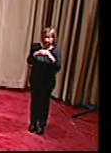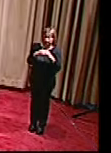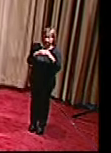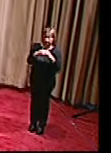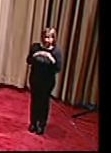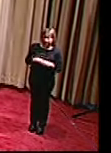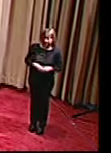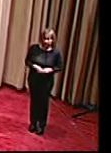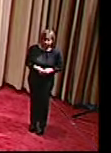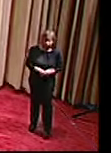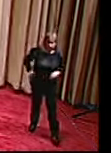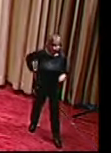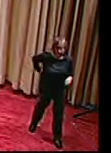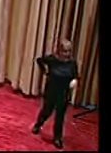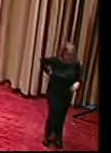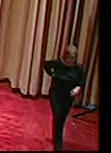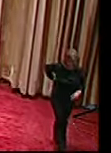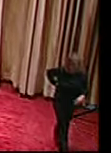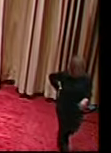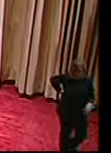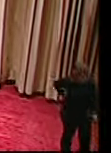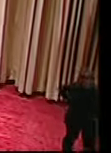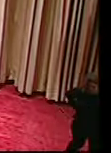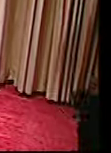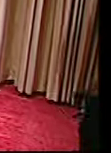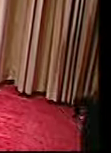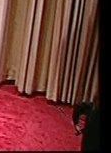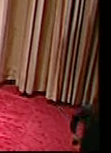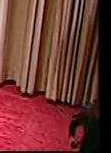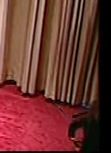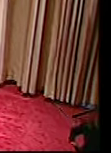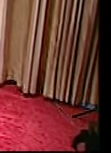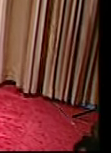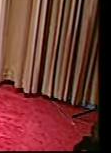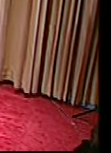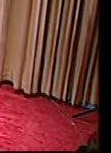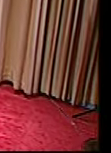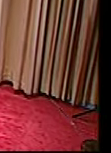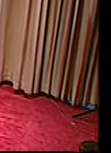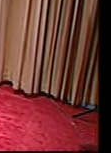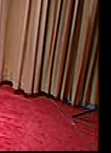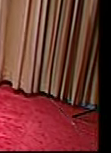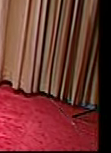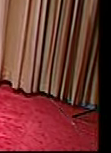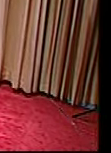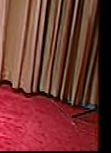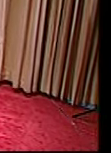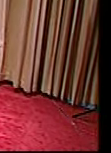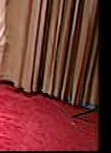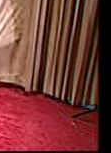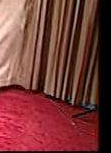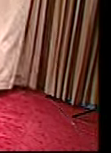la acción, finalmente, Marifran Carazo ha llamado a la acción para construir una Granada más próspera, más